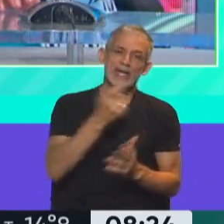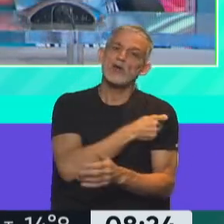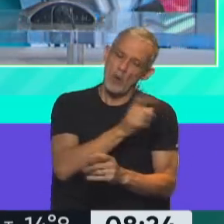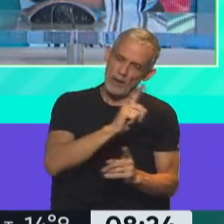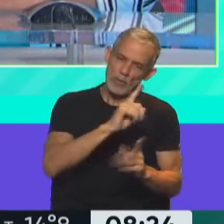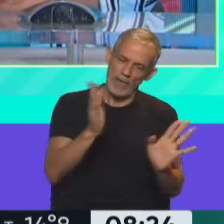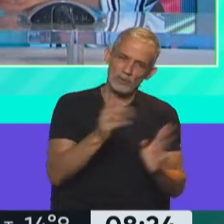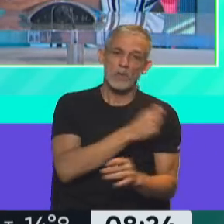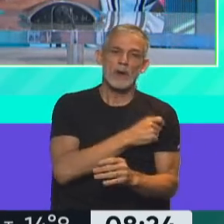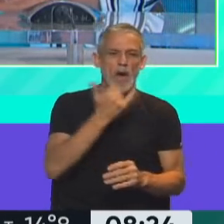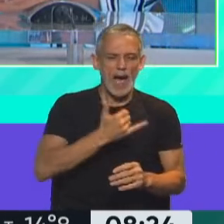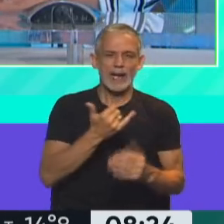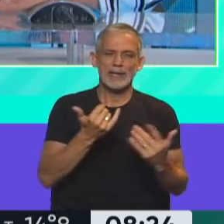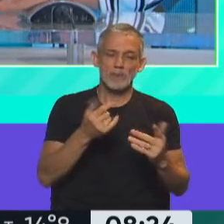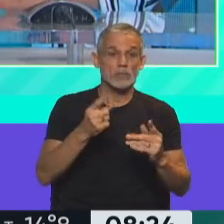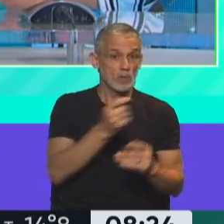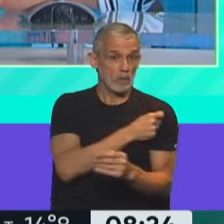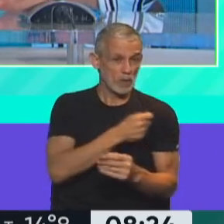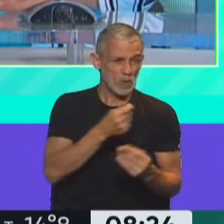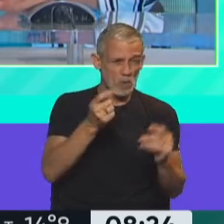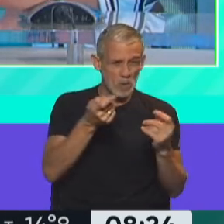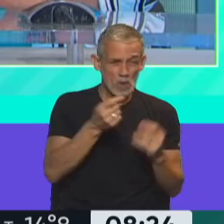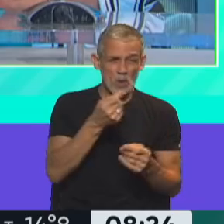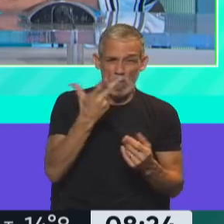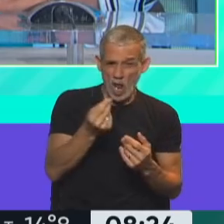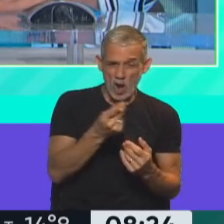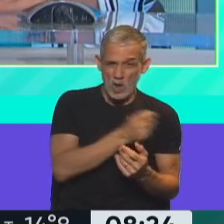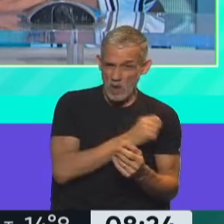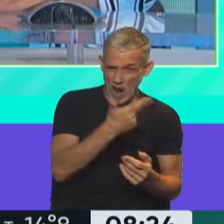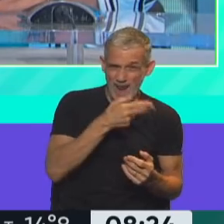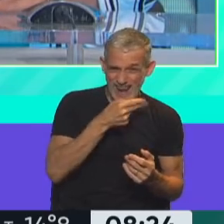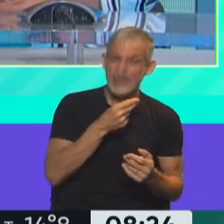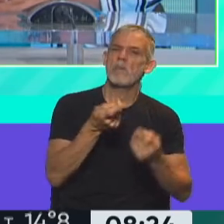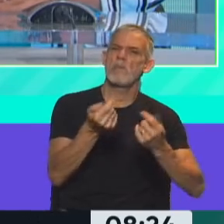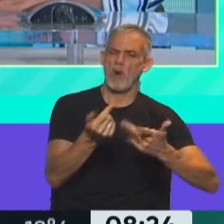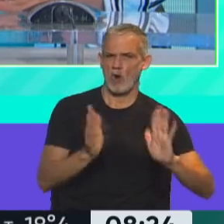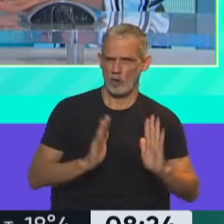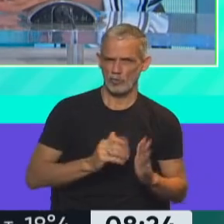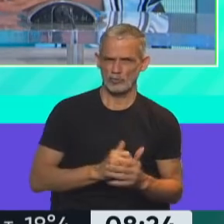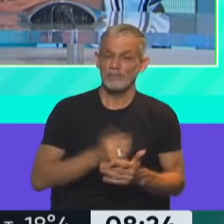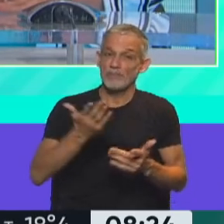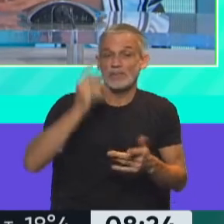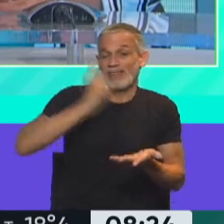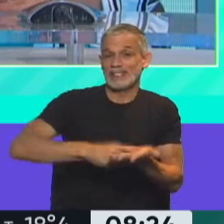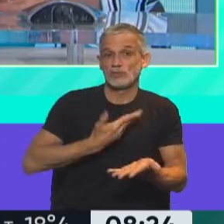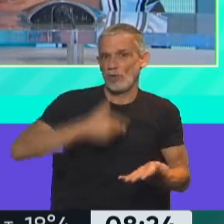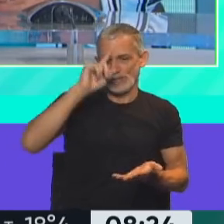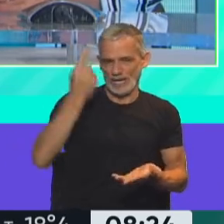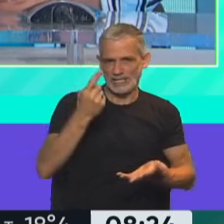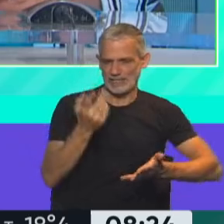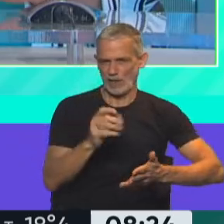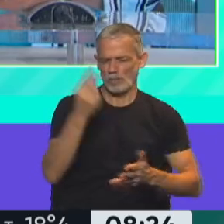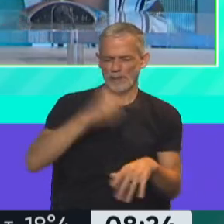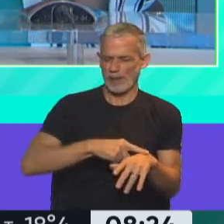que vacunados. Nosotros tenemos un porcentaje bajo de no vacunados, afortunadamente. Afortunadamente ha habido primero una decisión del Estado desde el